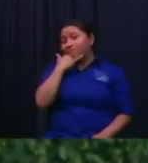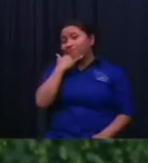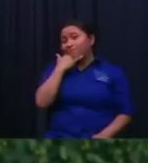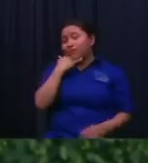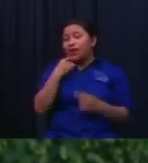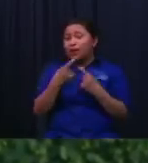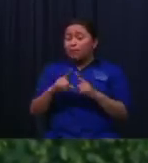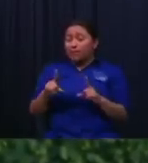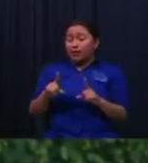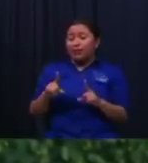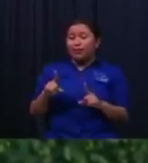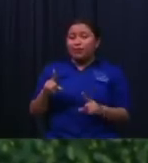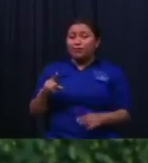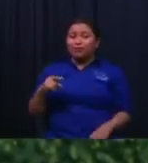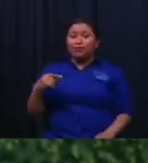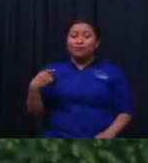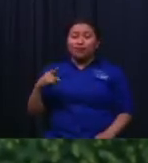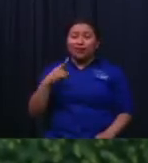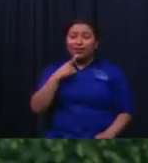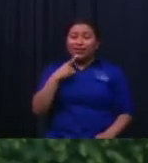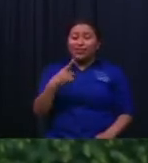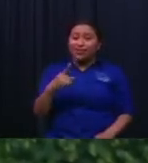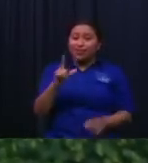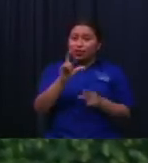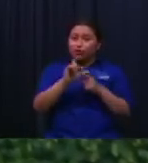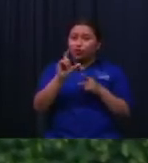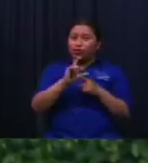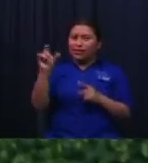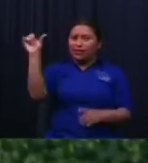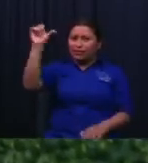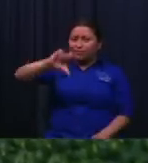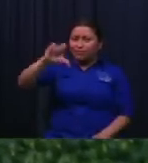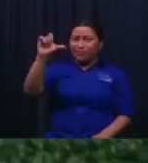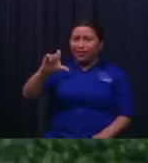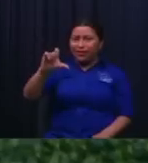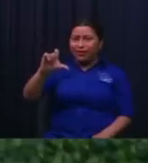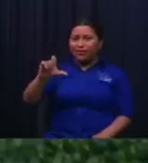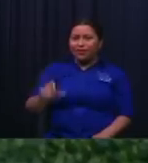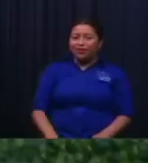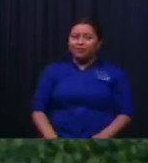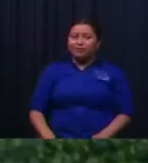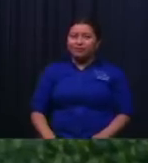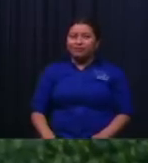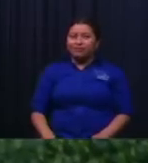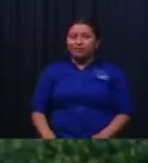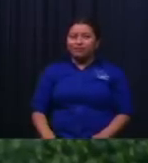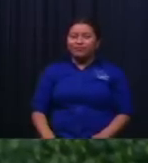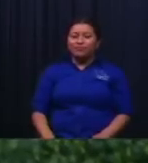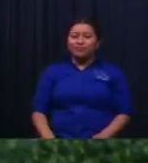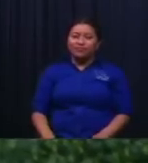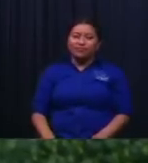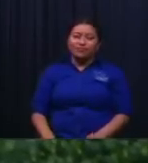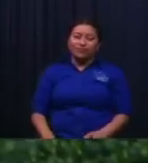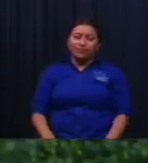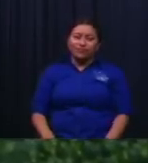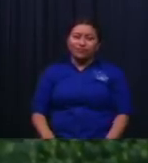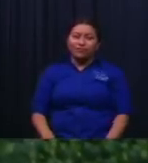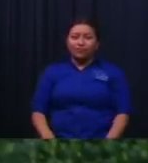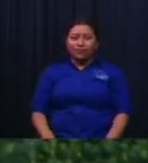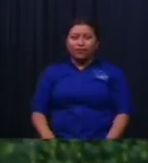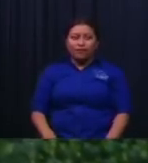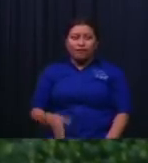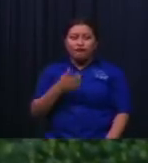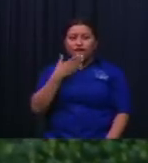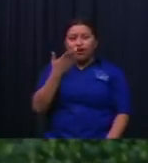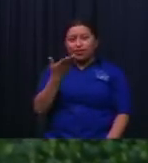Pero para decir hasta sapos, culebras, de todo, se presta la chulada de lengua, ¿verdad?